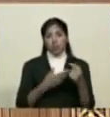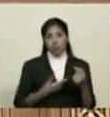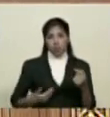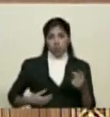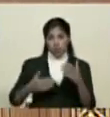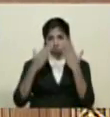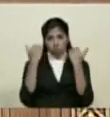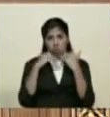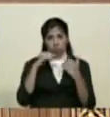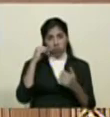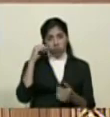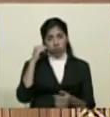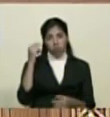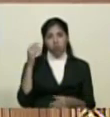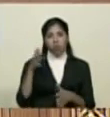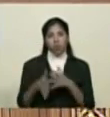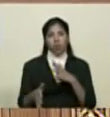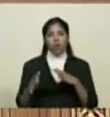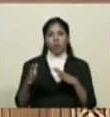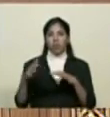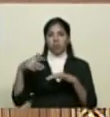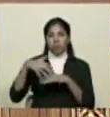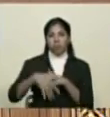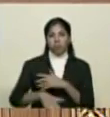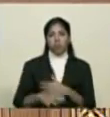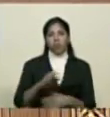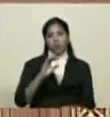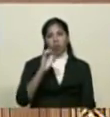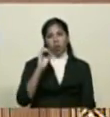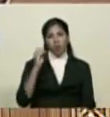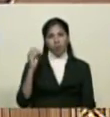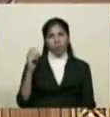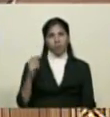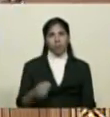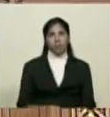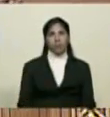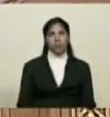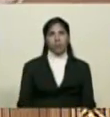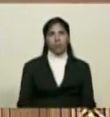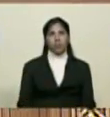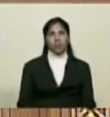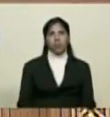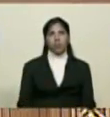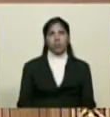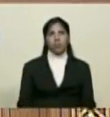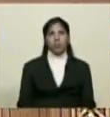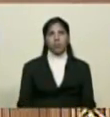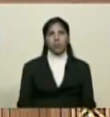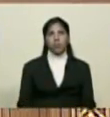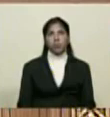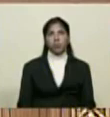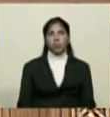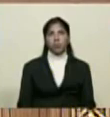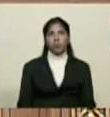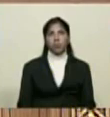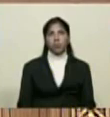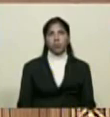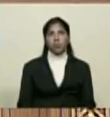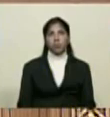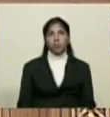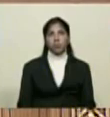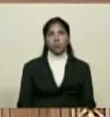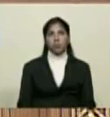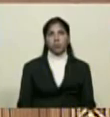del desfalco de la faja petrolífera. No es la monoboya, son 2 casos diferentes. Aquí se pueden